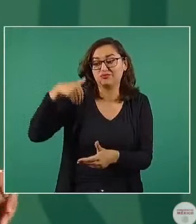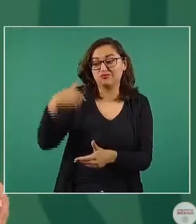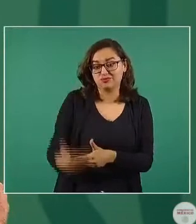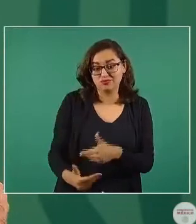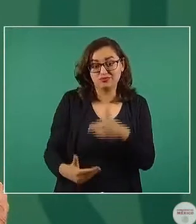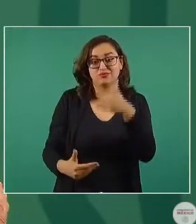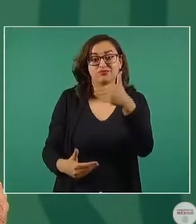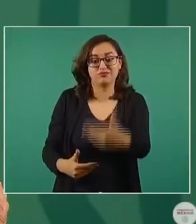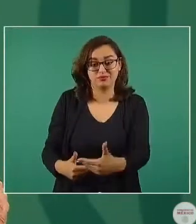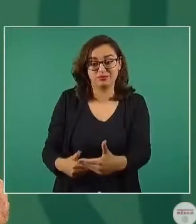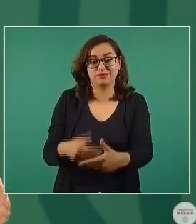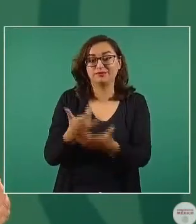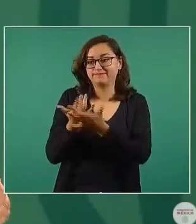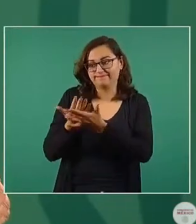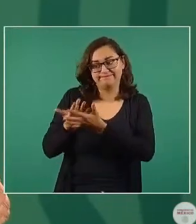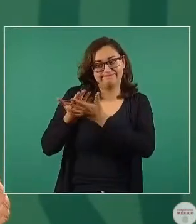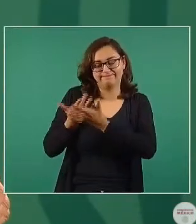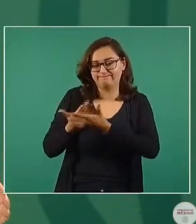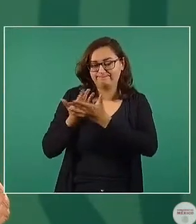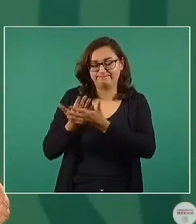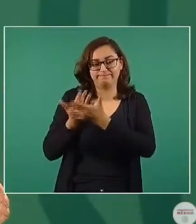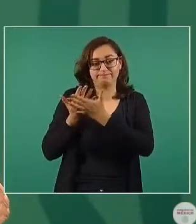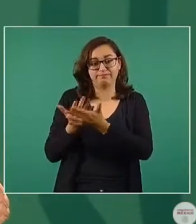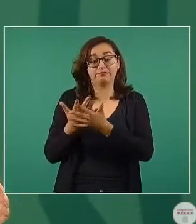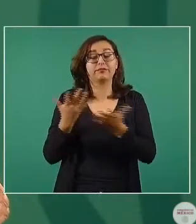además, si